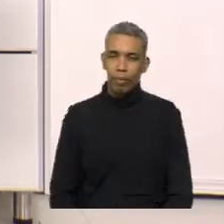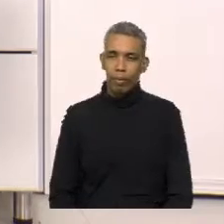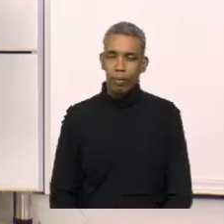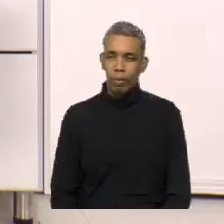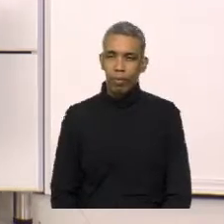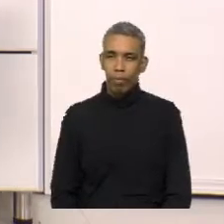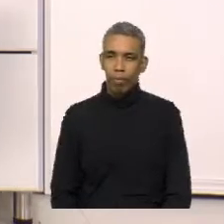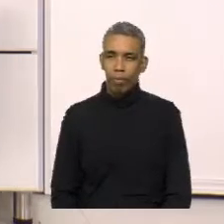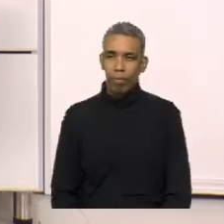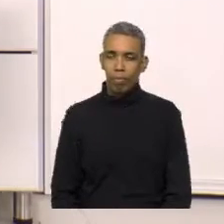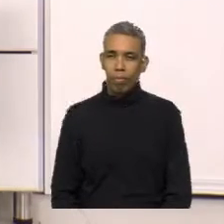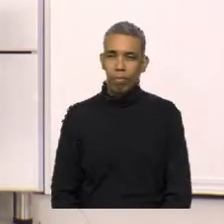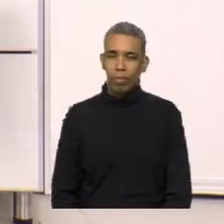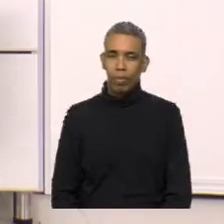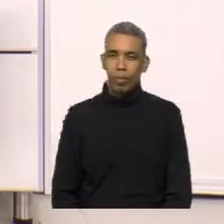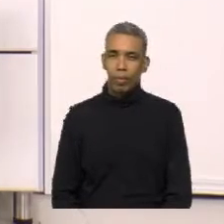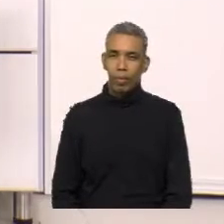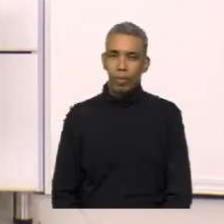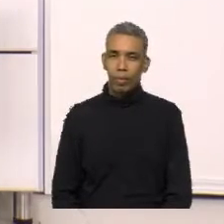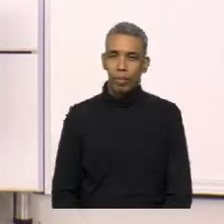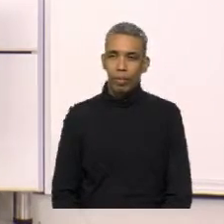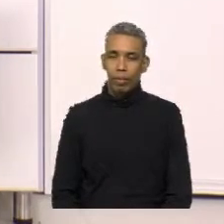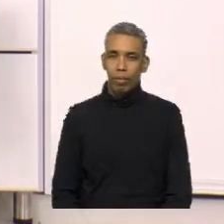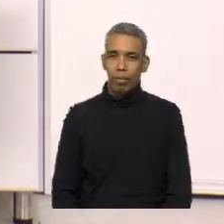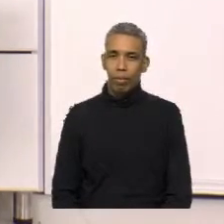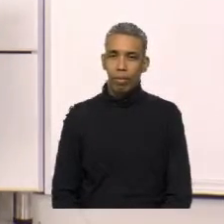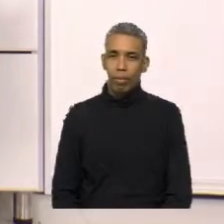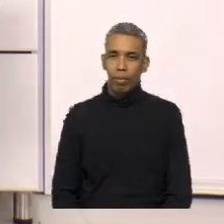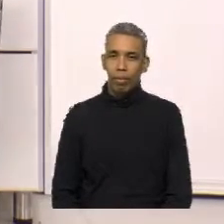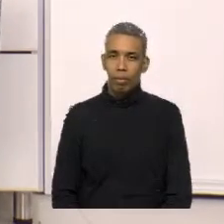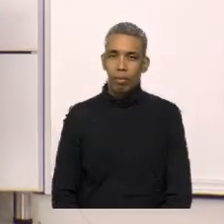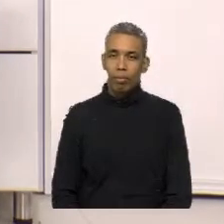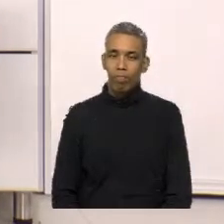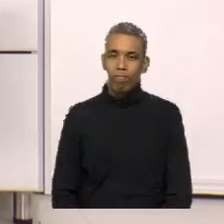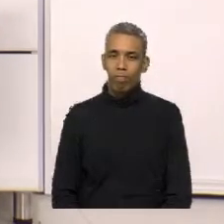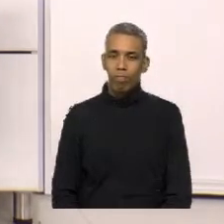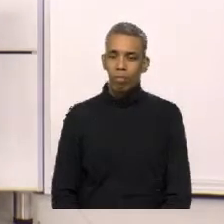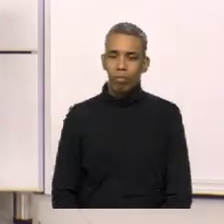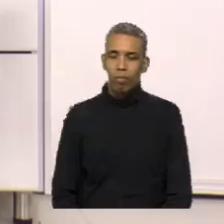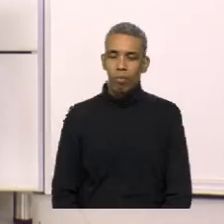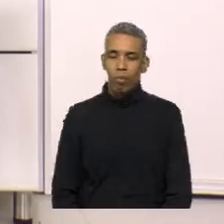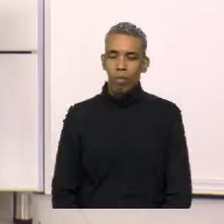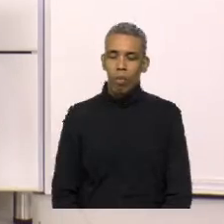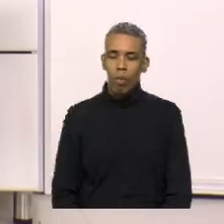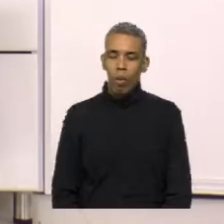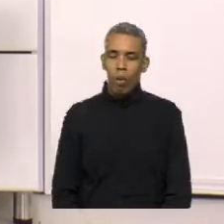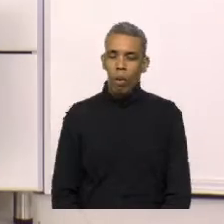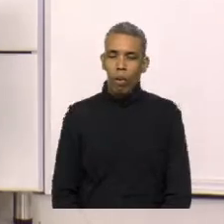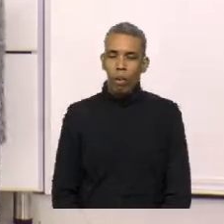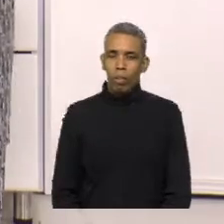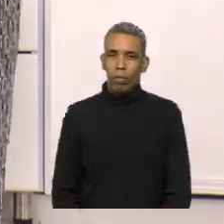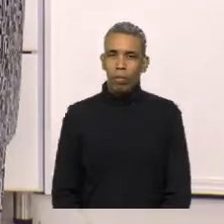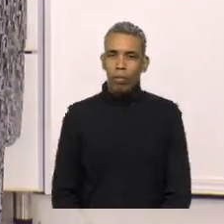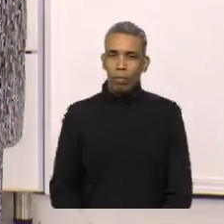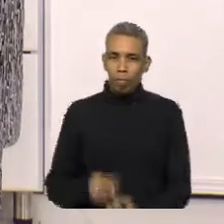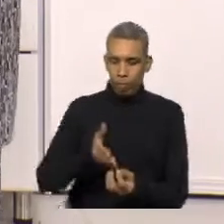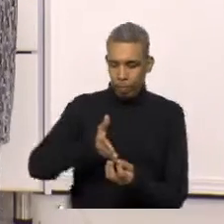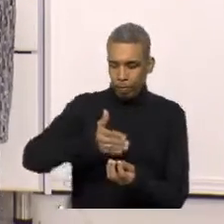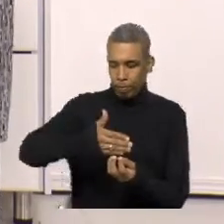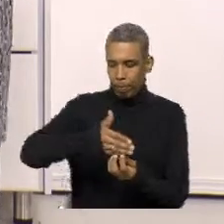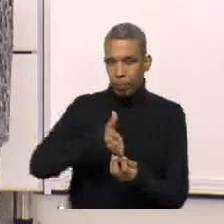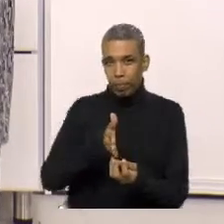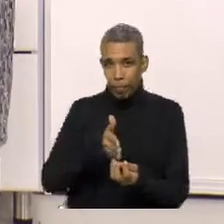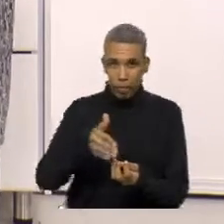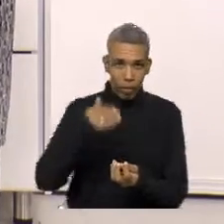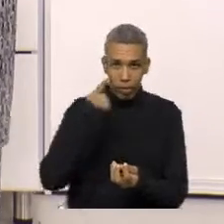la cebolla, el mango. Tengo acá el plátano. Ya el aceite está un poquito caliente. Si de pronto en